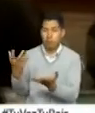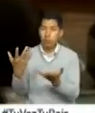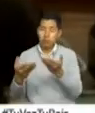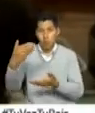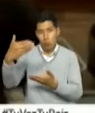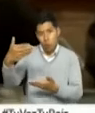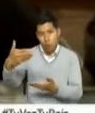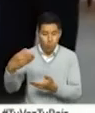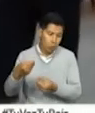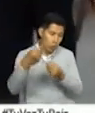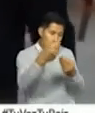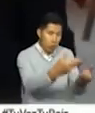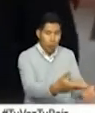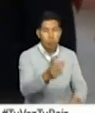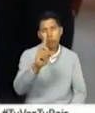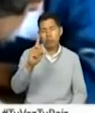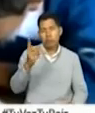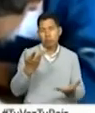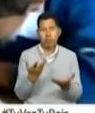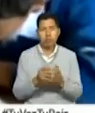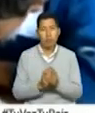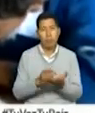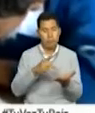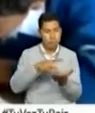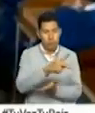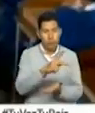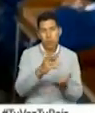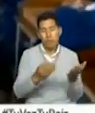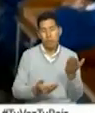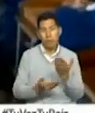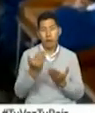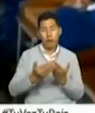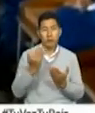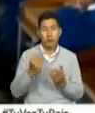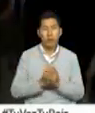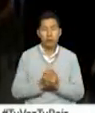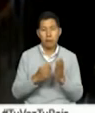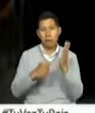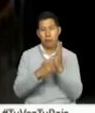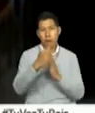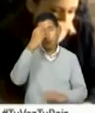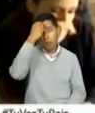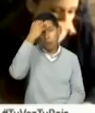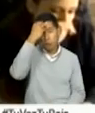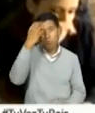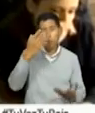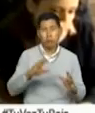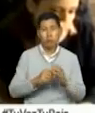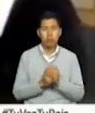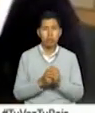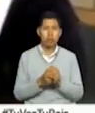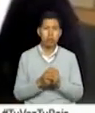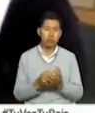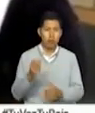dependencias del ministerio ya que el pago es automático el ministerio de educación ratifica su compromiso de atender el derecho